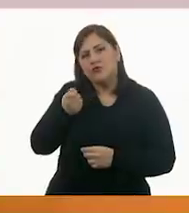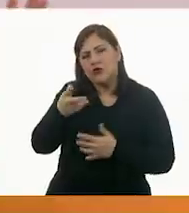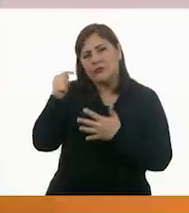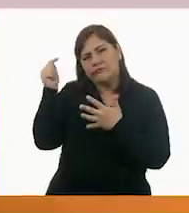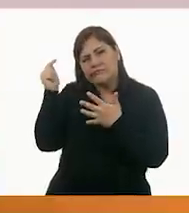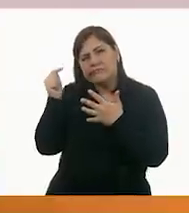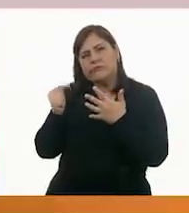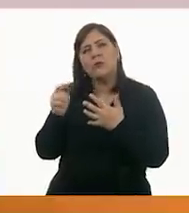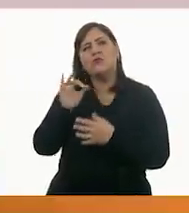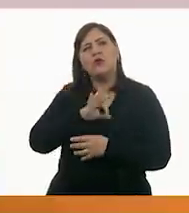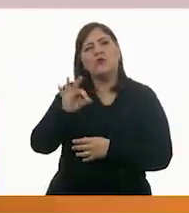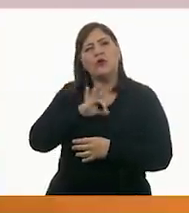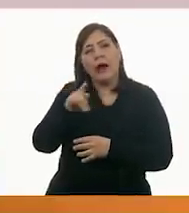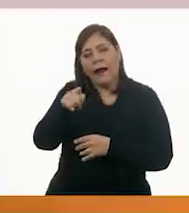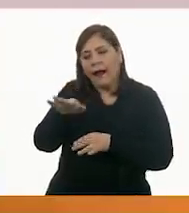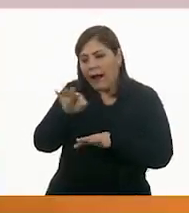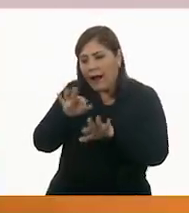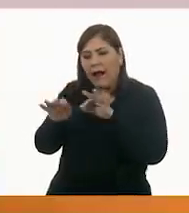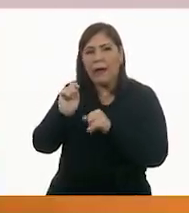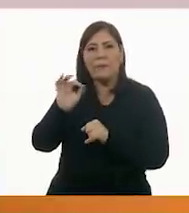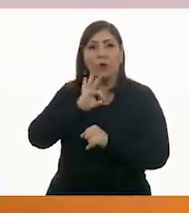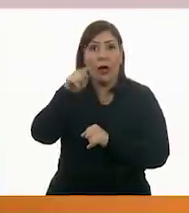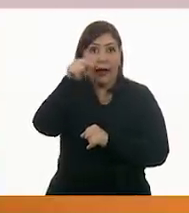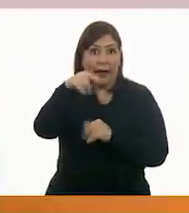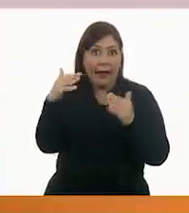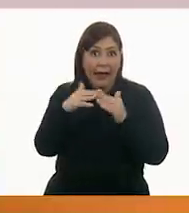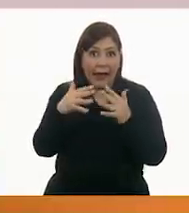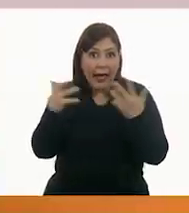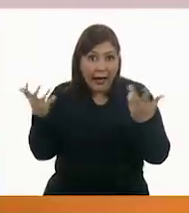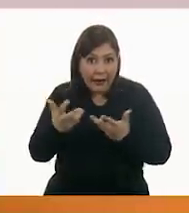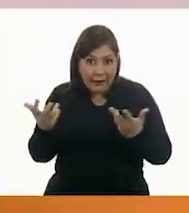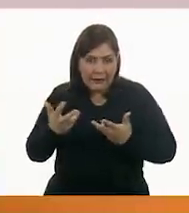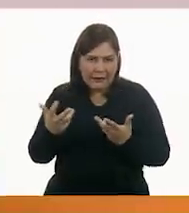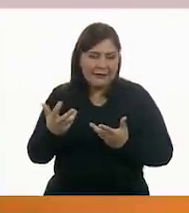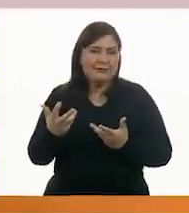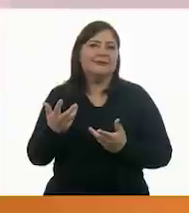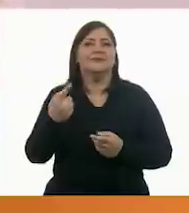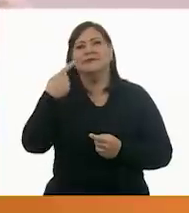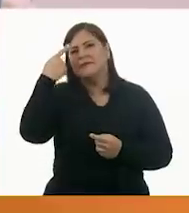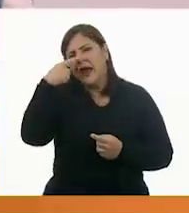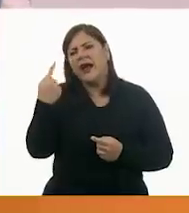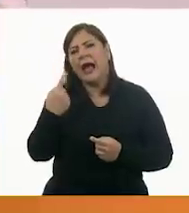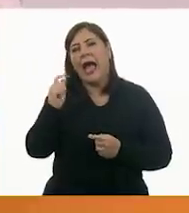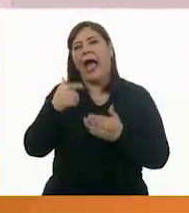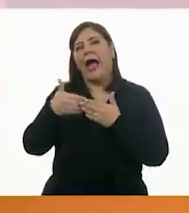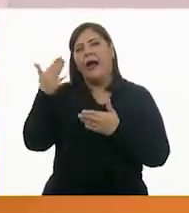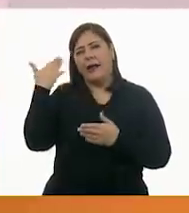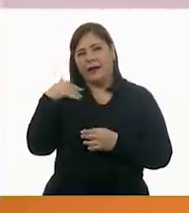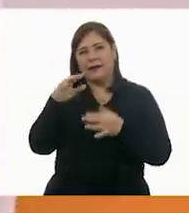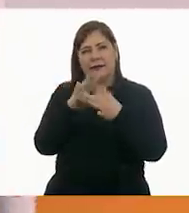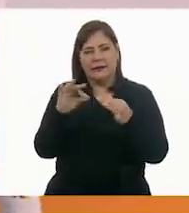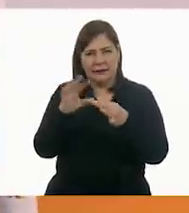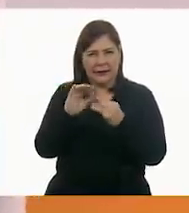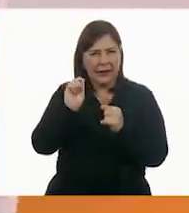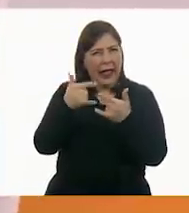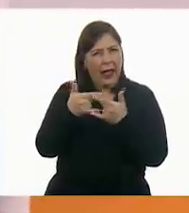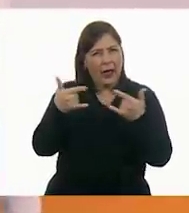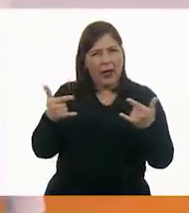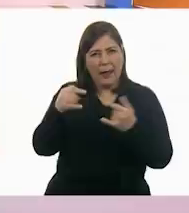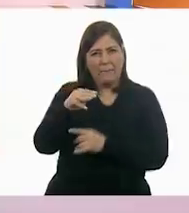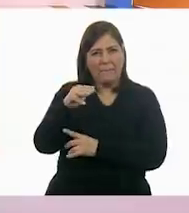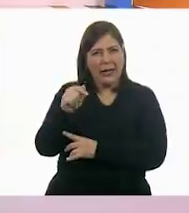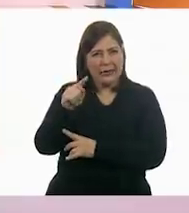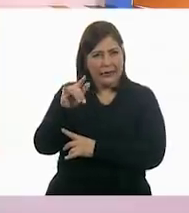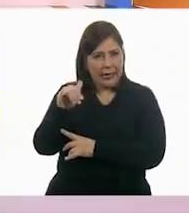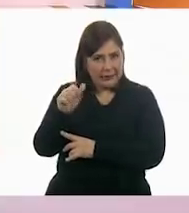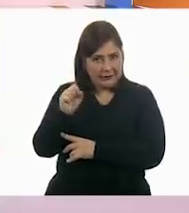opciones que tú puedes hacer ahí en casita para que, como dijimos la vez pasada del cuento de Matías, ¿te acuerdas? Ah,